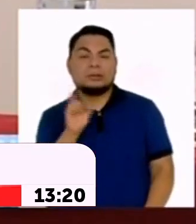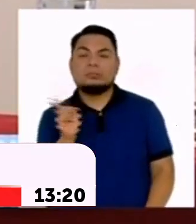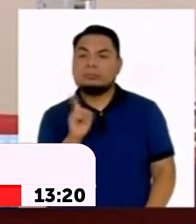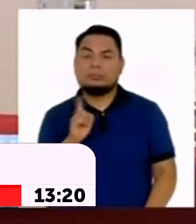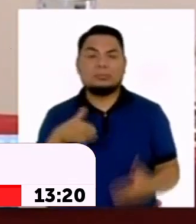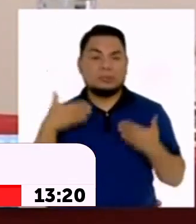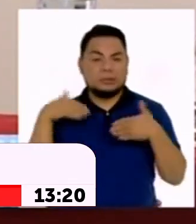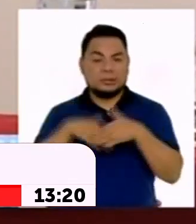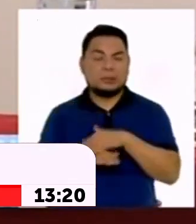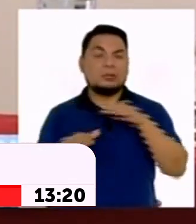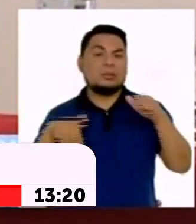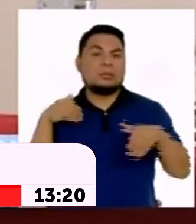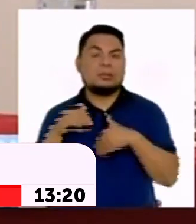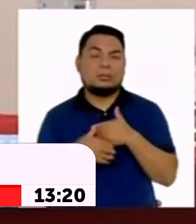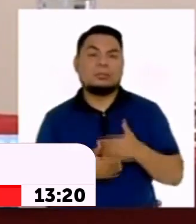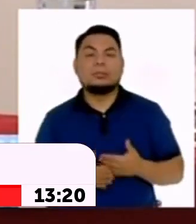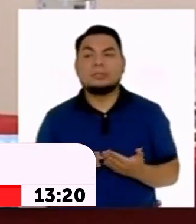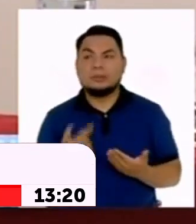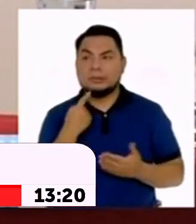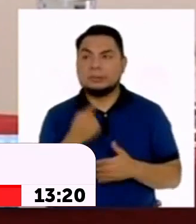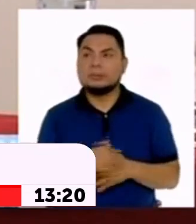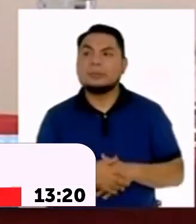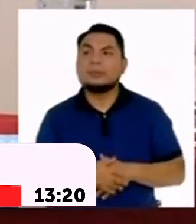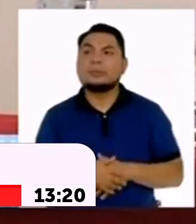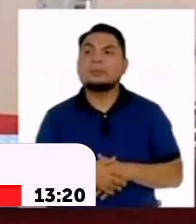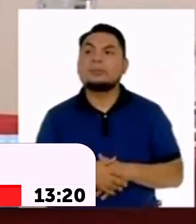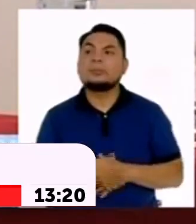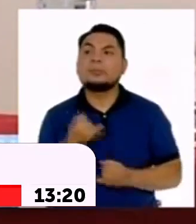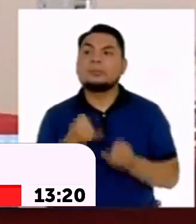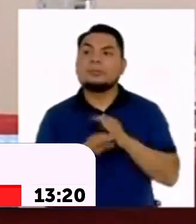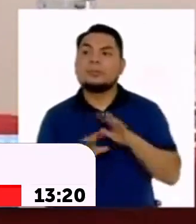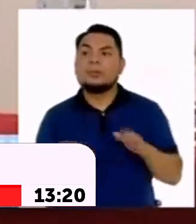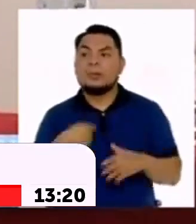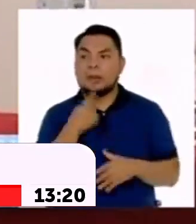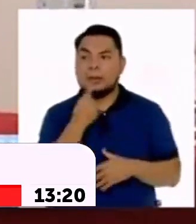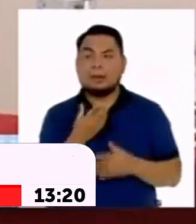establecidas en lo que acabo de señalar. Es todo lo que tengo que decir. Gracias.